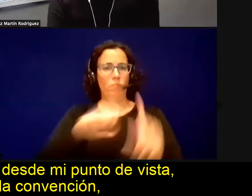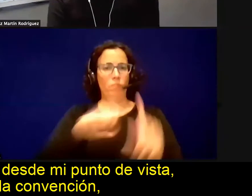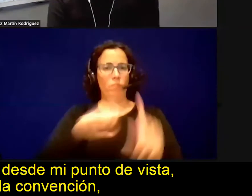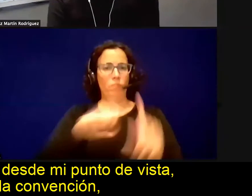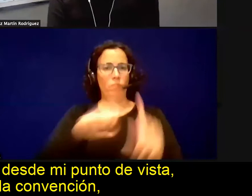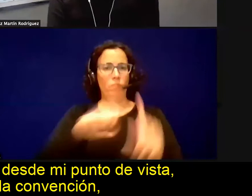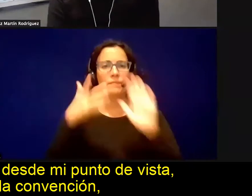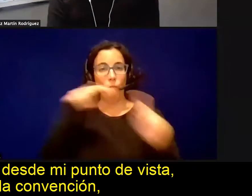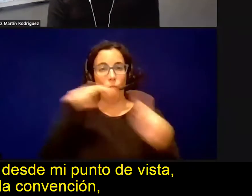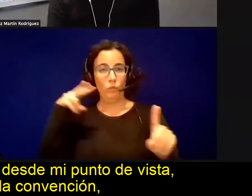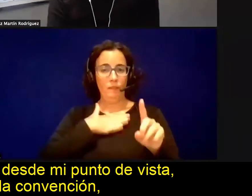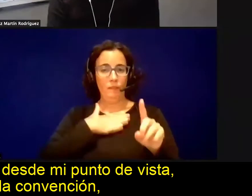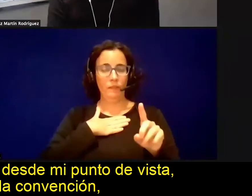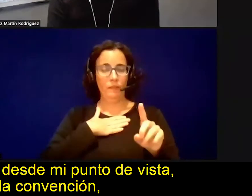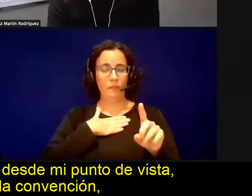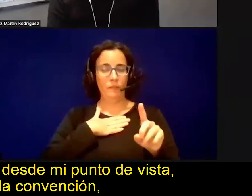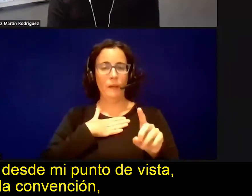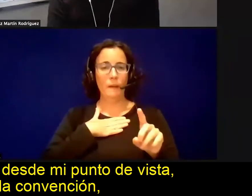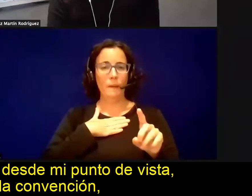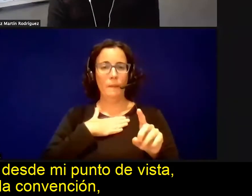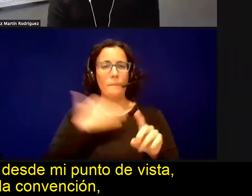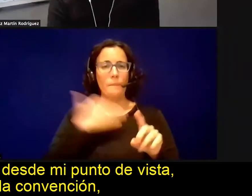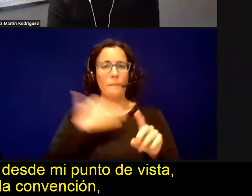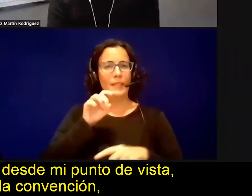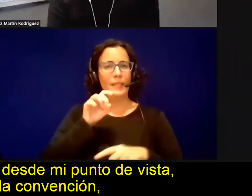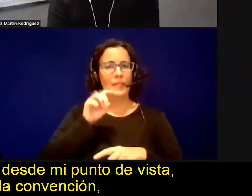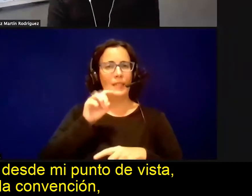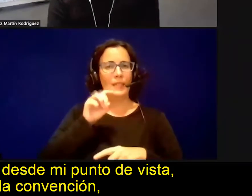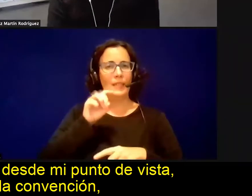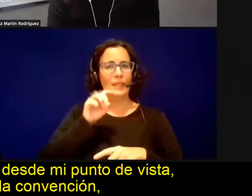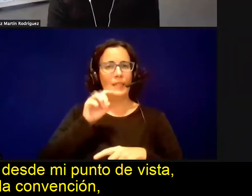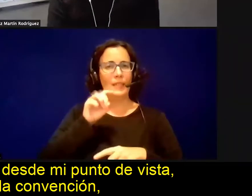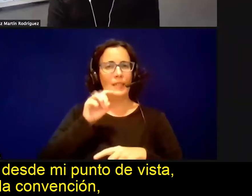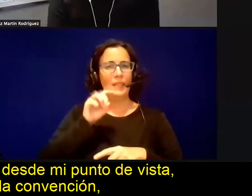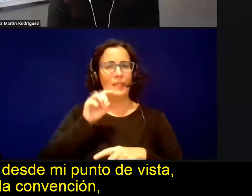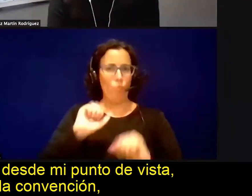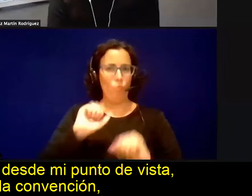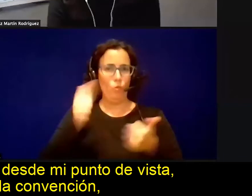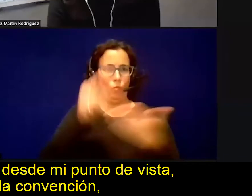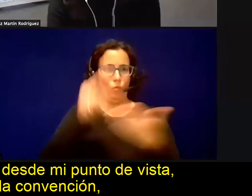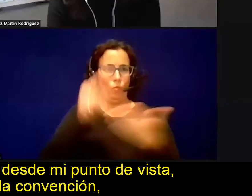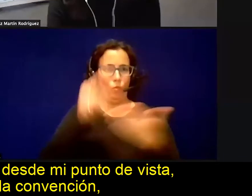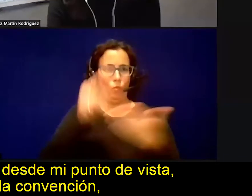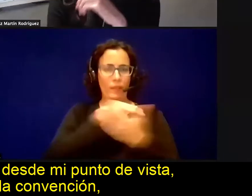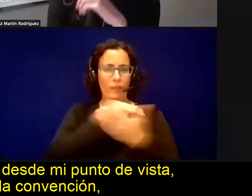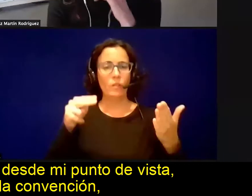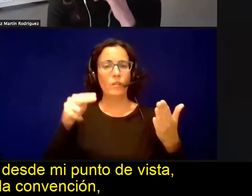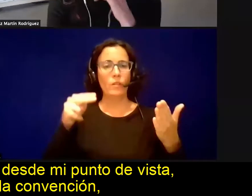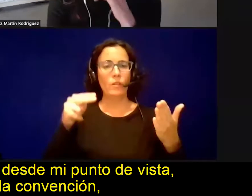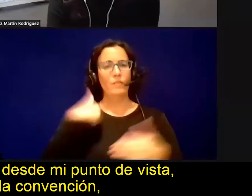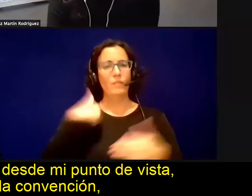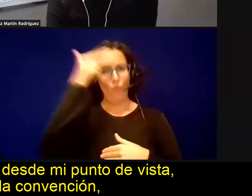tenido más de 13 años la convención, yo tuve un gran honor de poder contribuir a la convención de